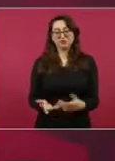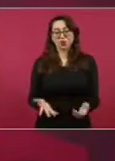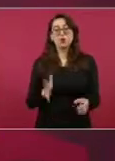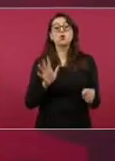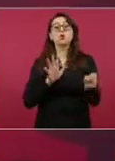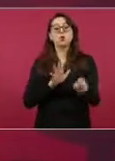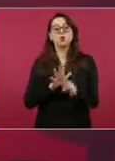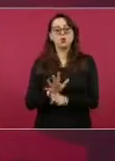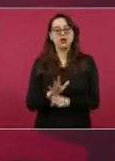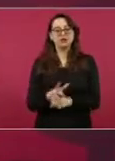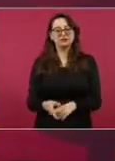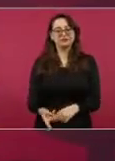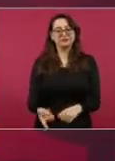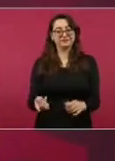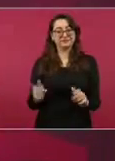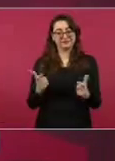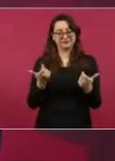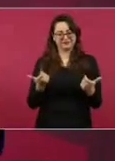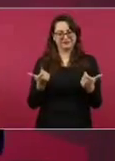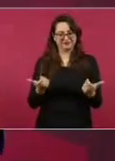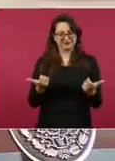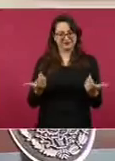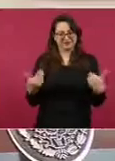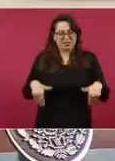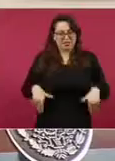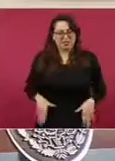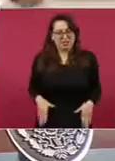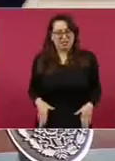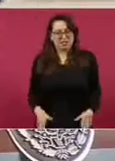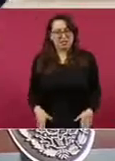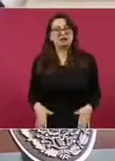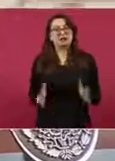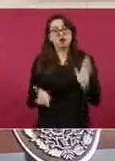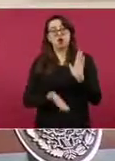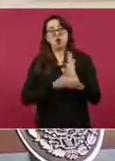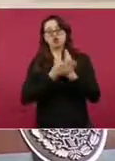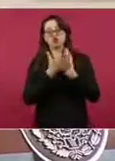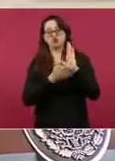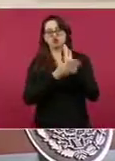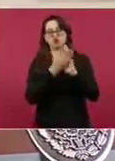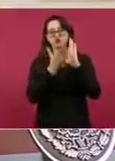importaba era robarse el dinero en la construcción de los edificios,